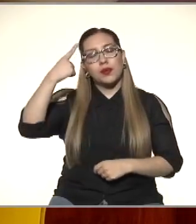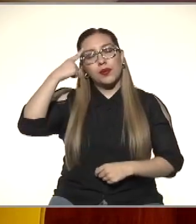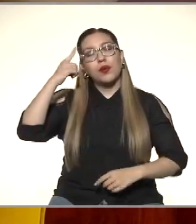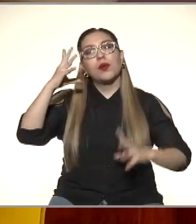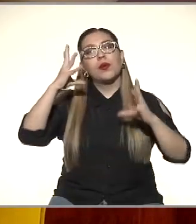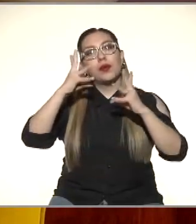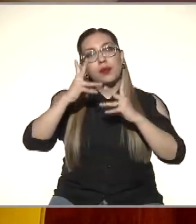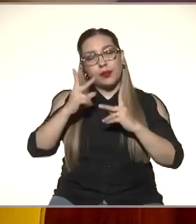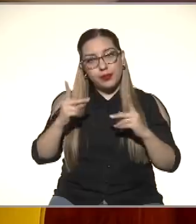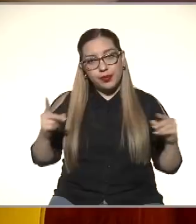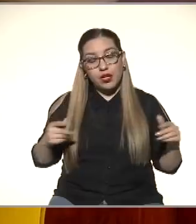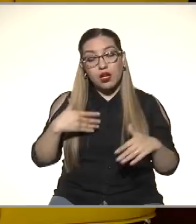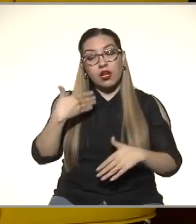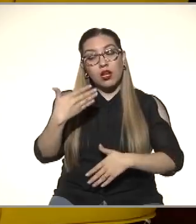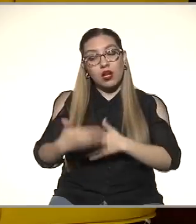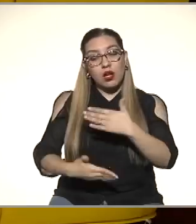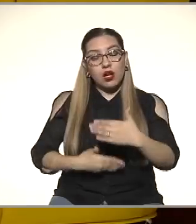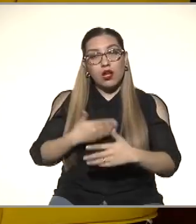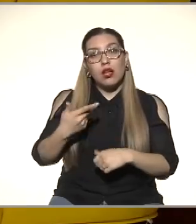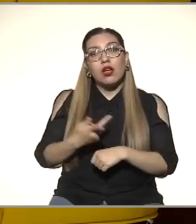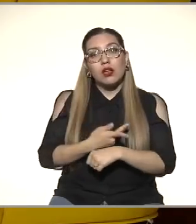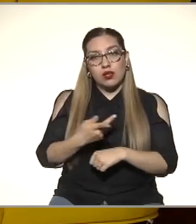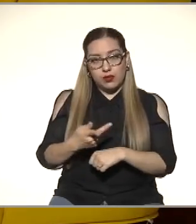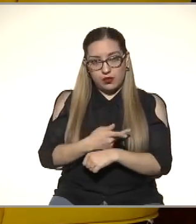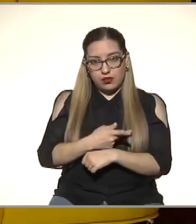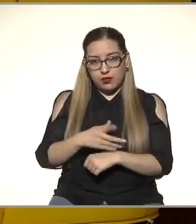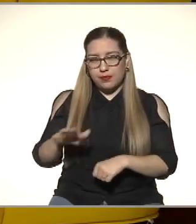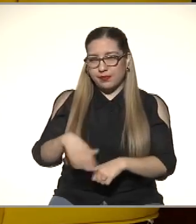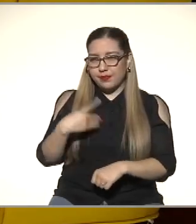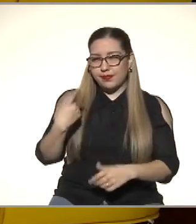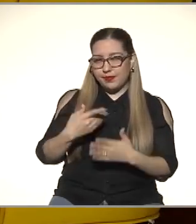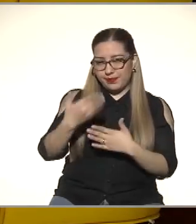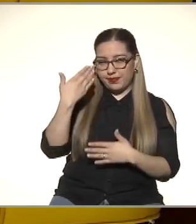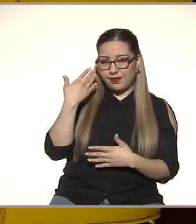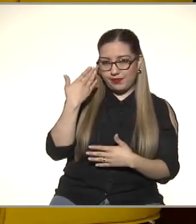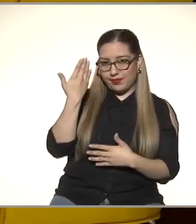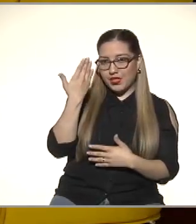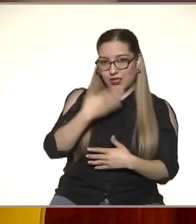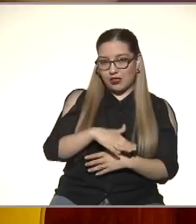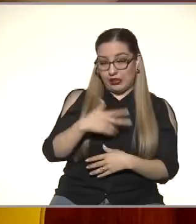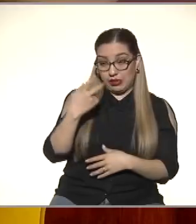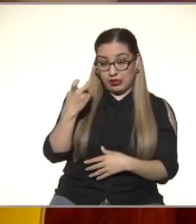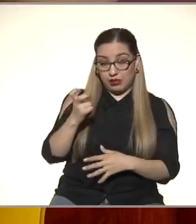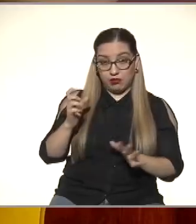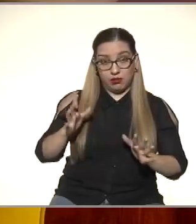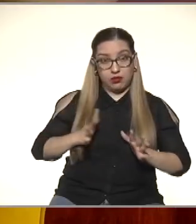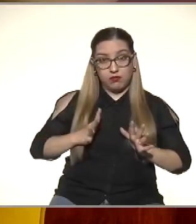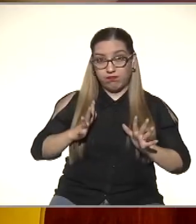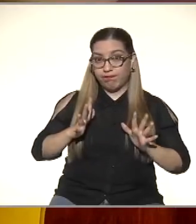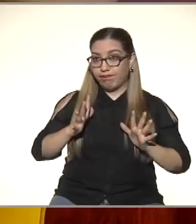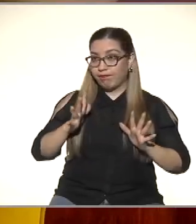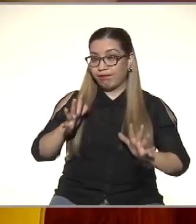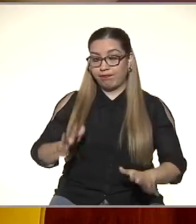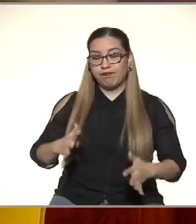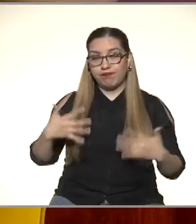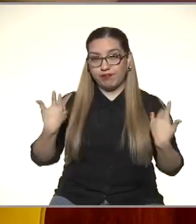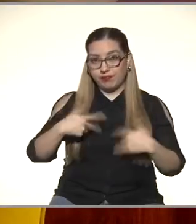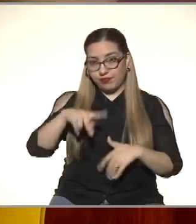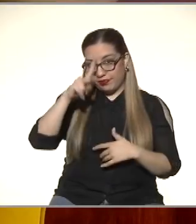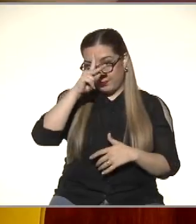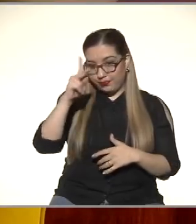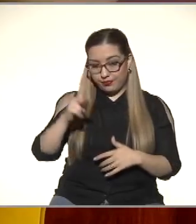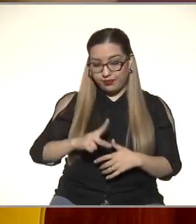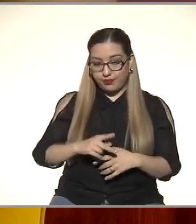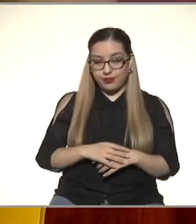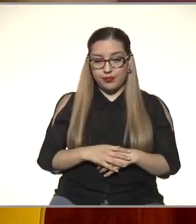las consecuencias que va a tener, porque además, lo decíamos desde el inicio, impacta. No hay o sea, eso sí, no hay de